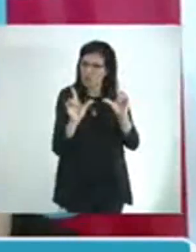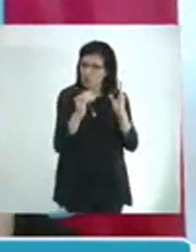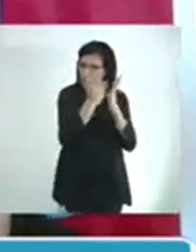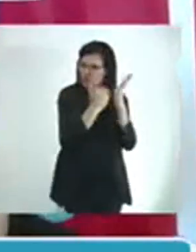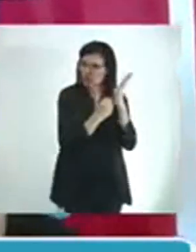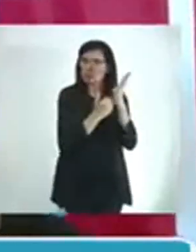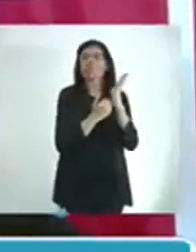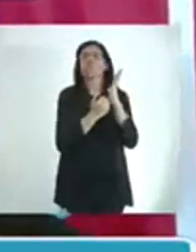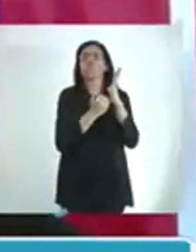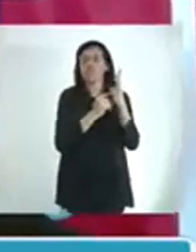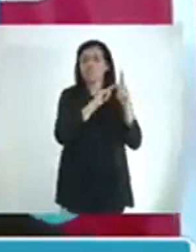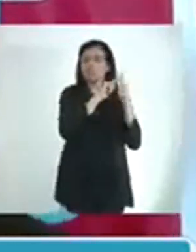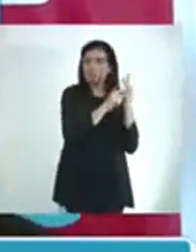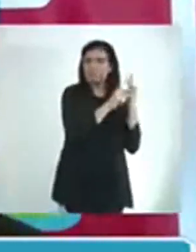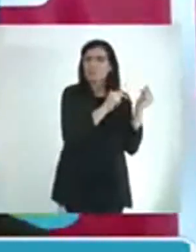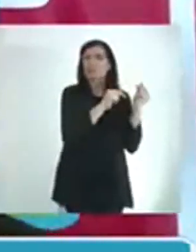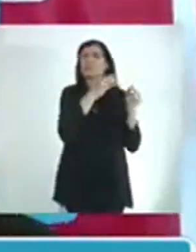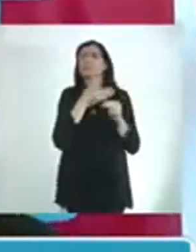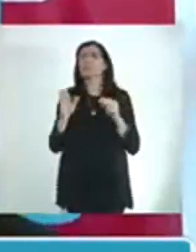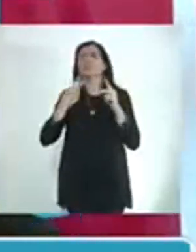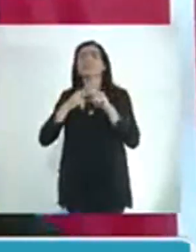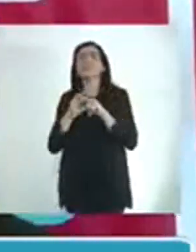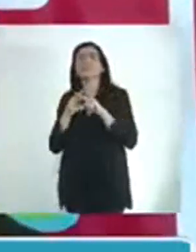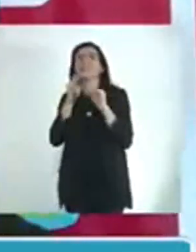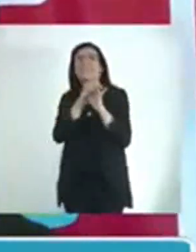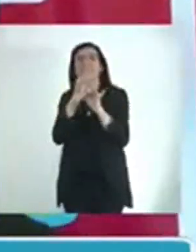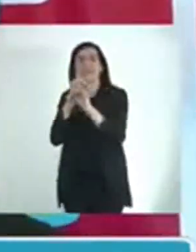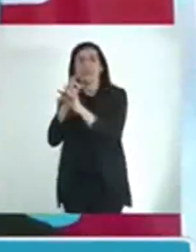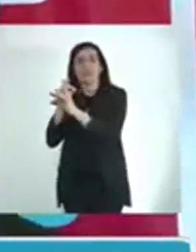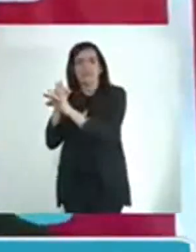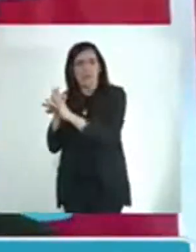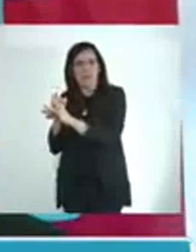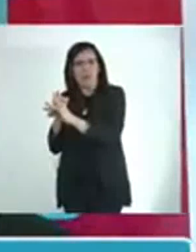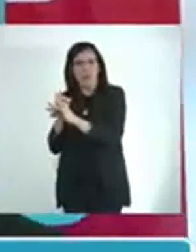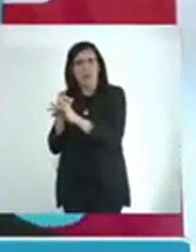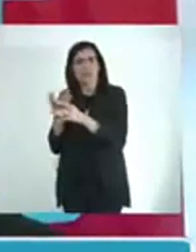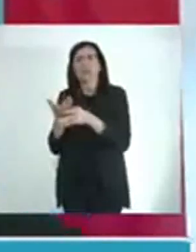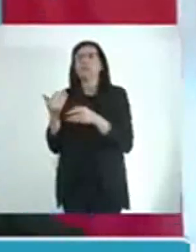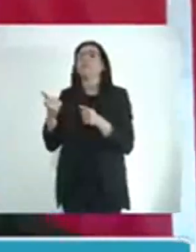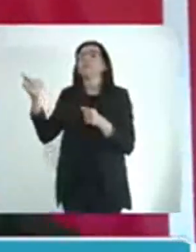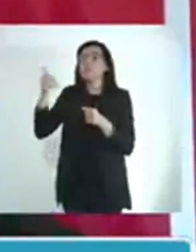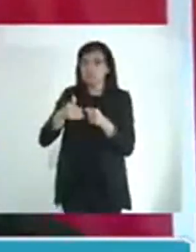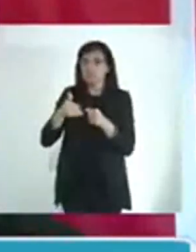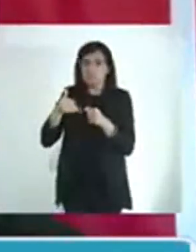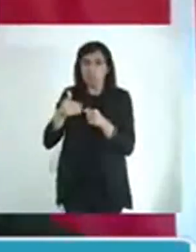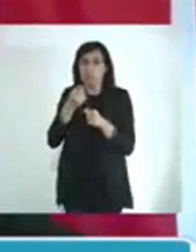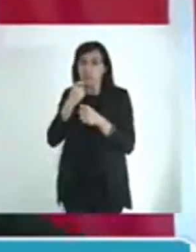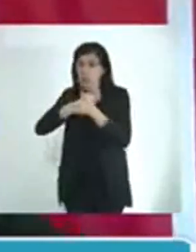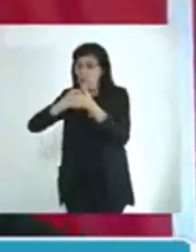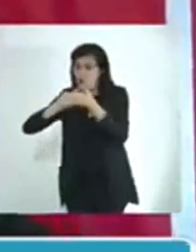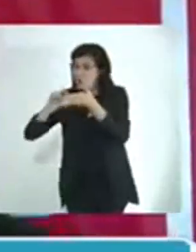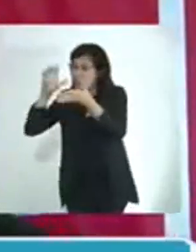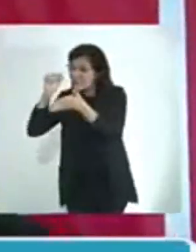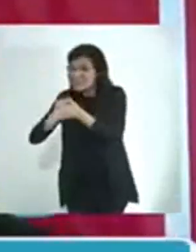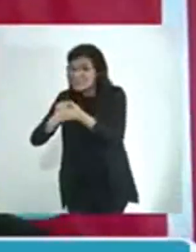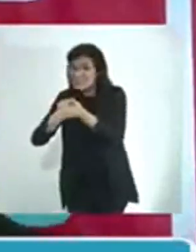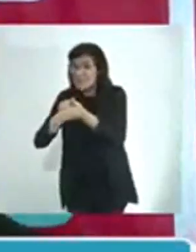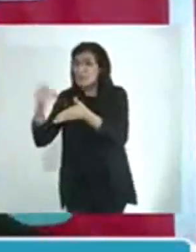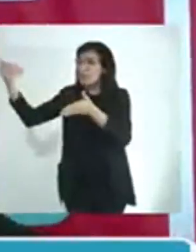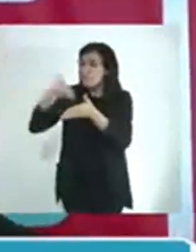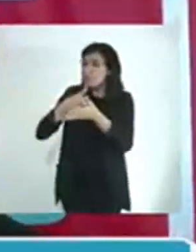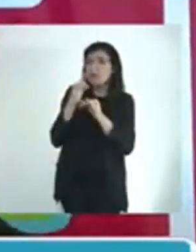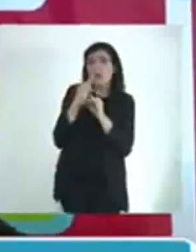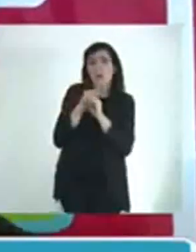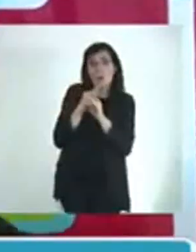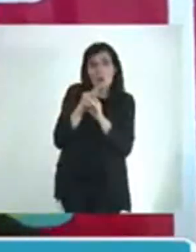para escuela, que nosotros trabajamos una propuesta pedagógica con cada una de las escuelas que se anotan en el CIDEP para poder acercar la propuesta que más se